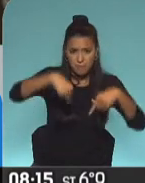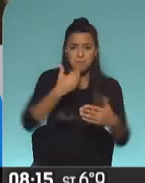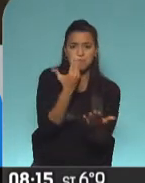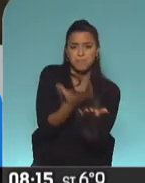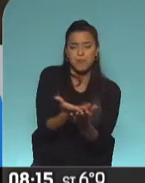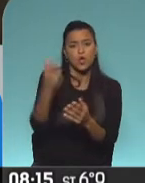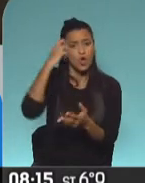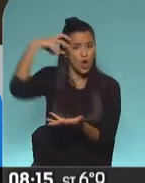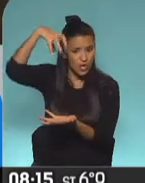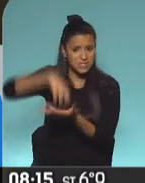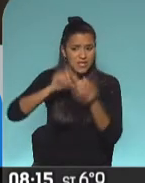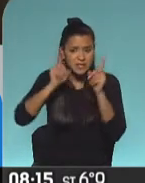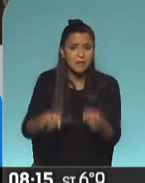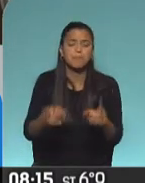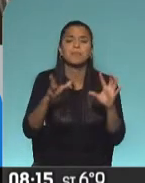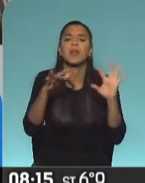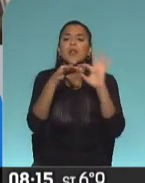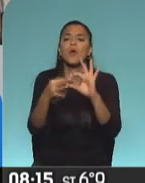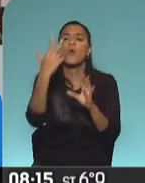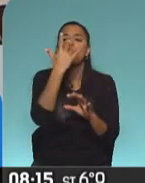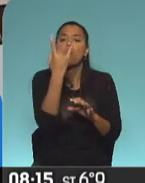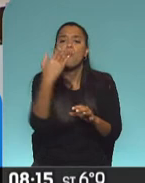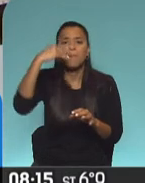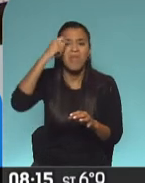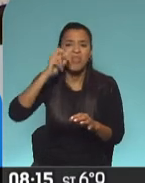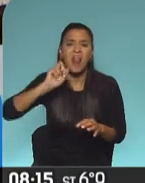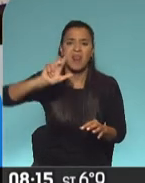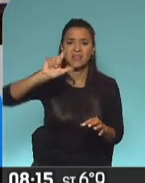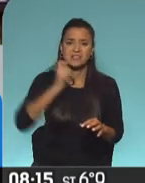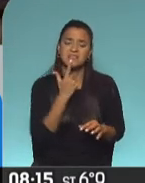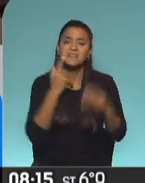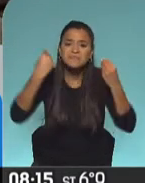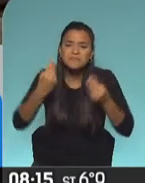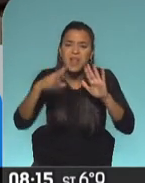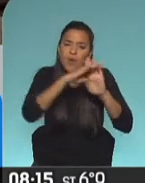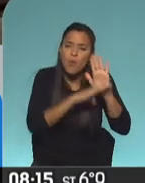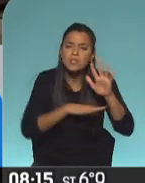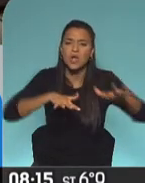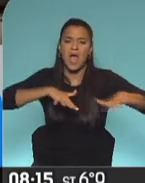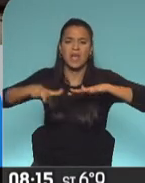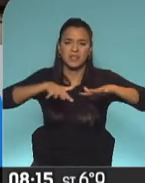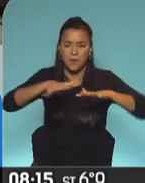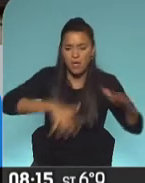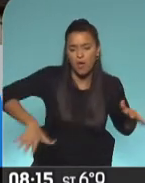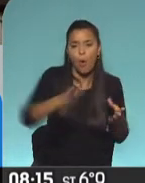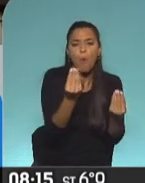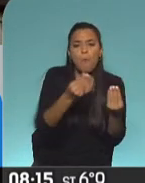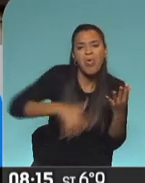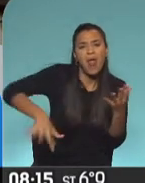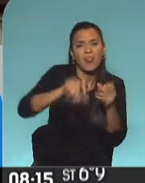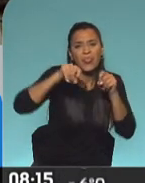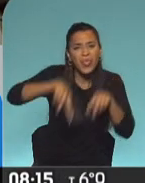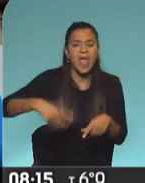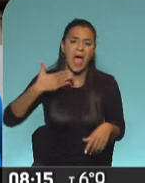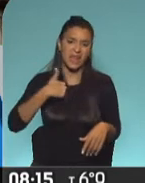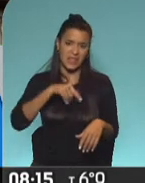también en el Congreso y que tiene que ver con los humedales. ¿En qué consiste esta regulación de las actividades que se desarrollan en los humedales de Argentina,